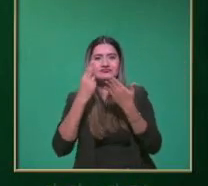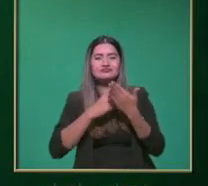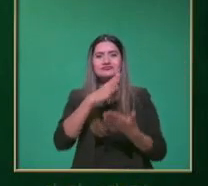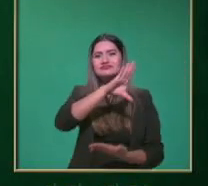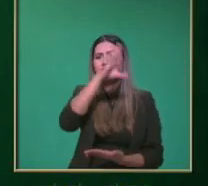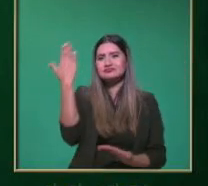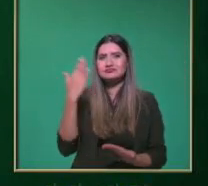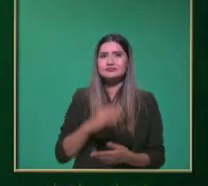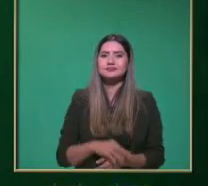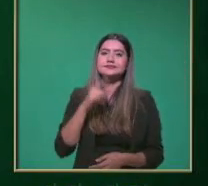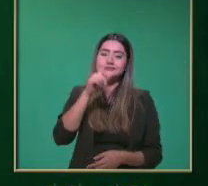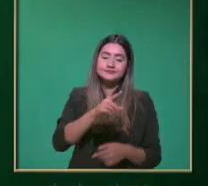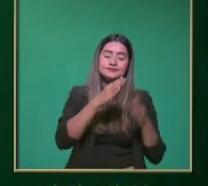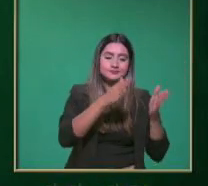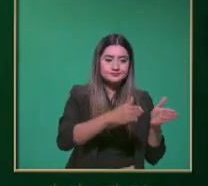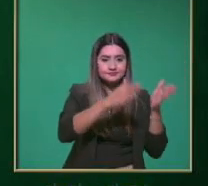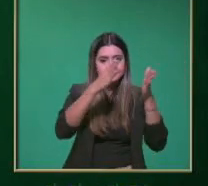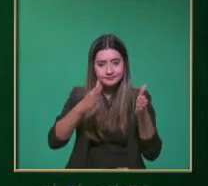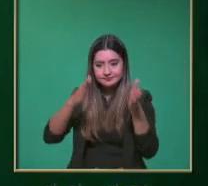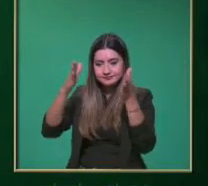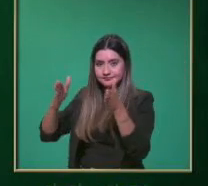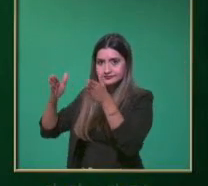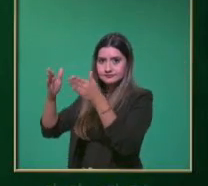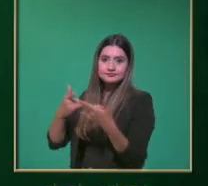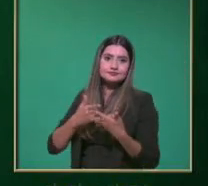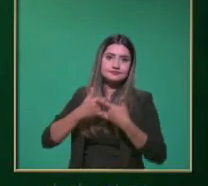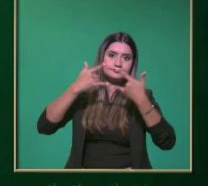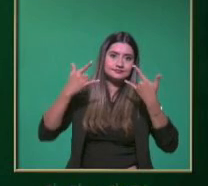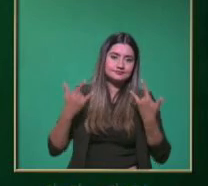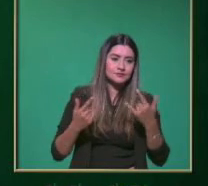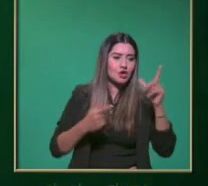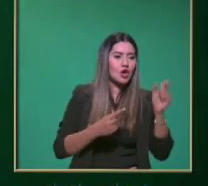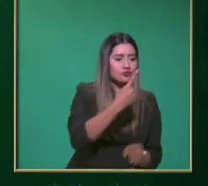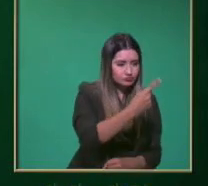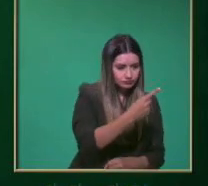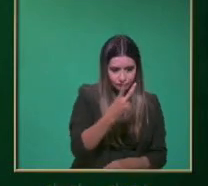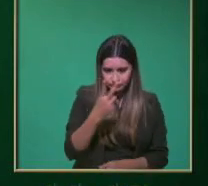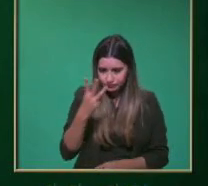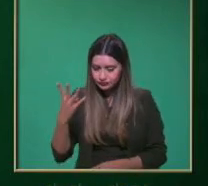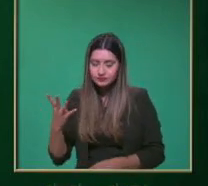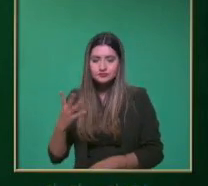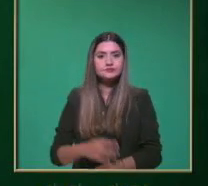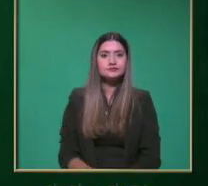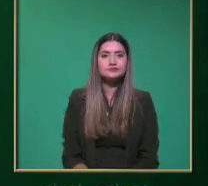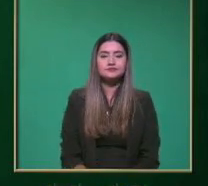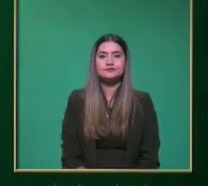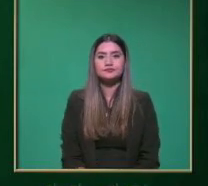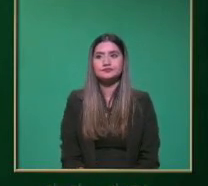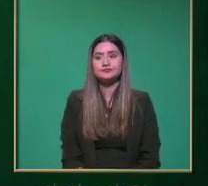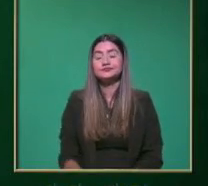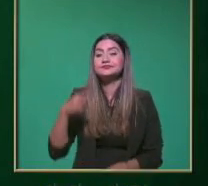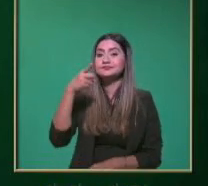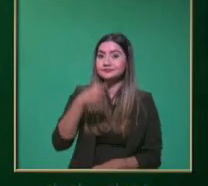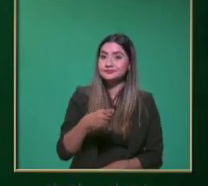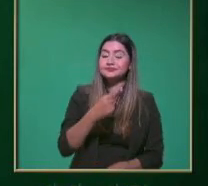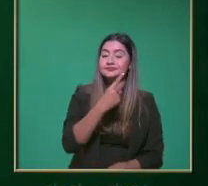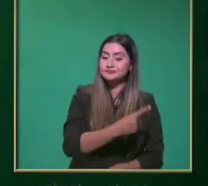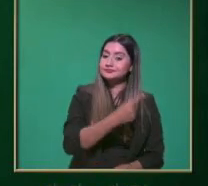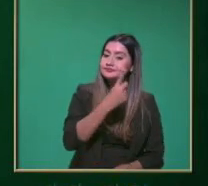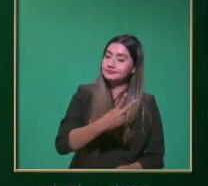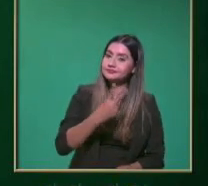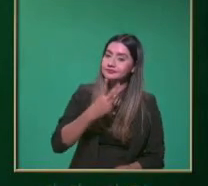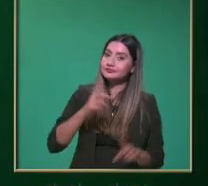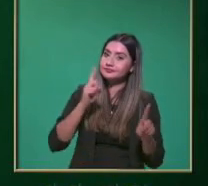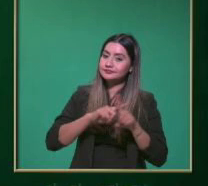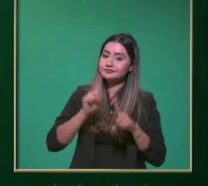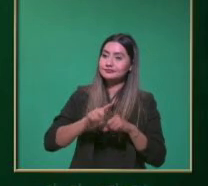porque tienen un seguimiento, se les está dando seguimiento a lo que están hablando los niños. Entonces es una secuencia de imágenes